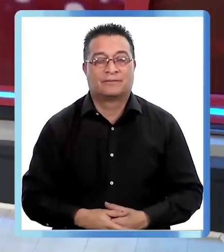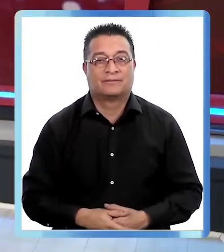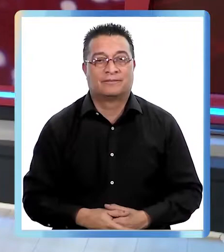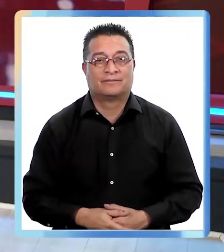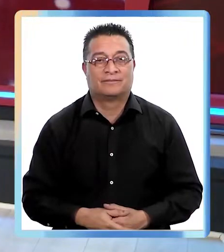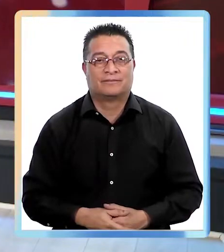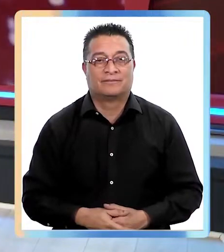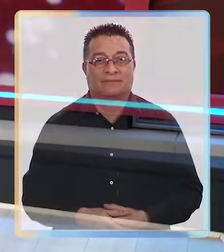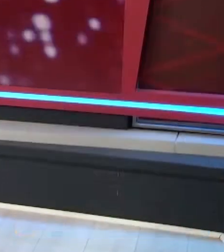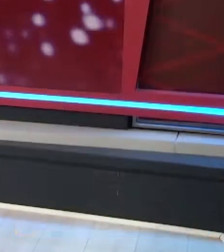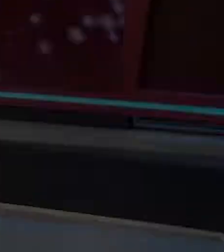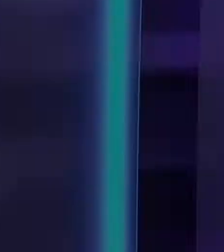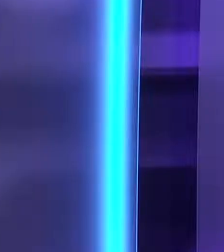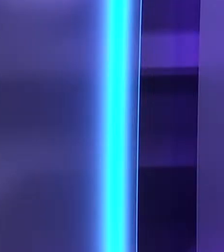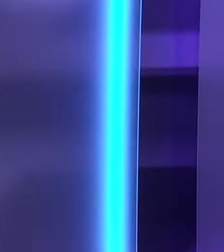vayan.